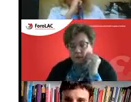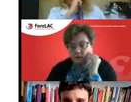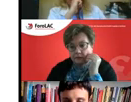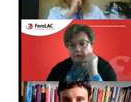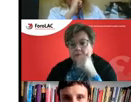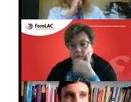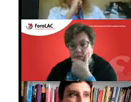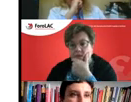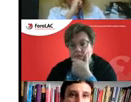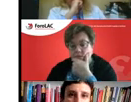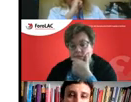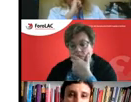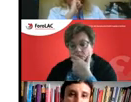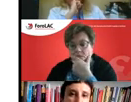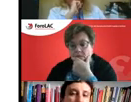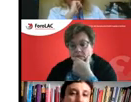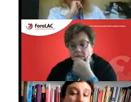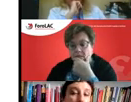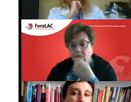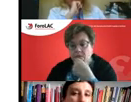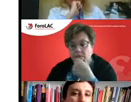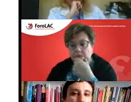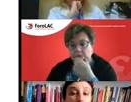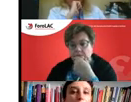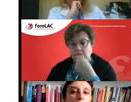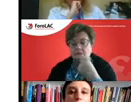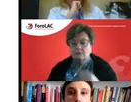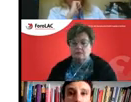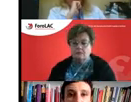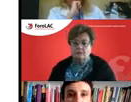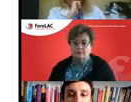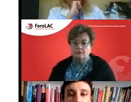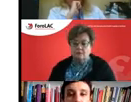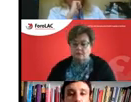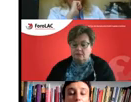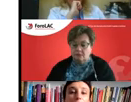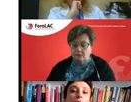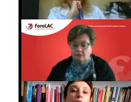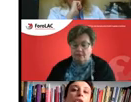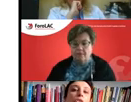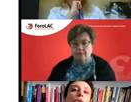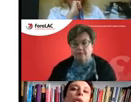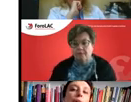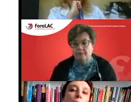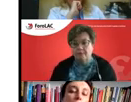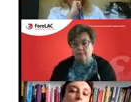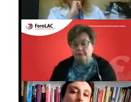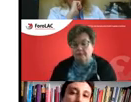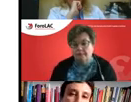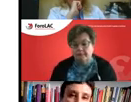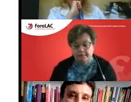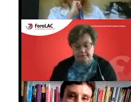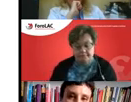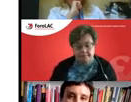conceptos son los que se trabajan en cualquier persona que trabaja salud sexual y reproductiva con una mínima perspectiva de género, solo que incluimos